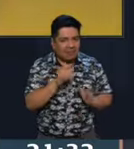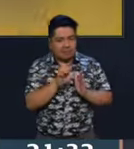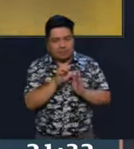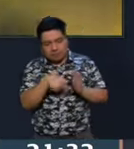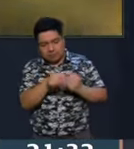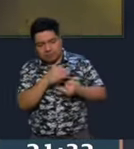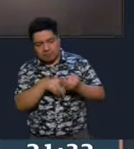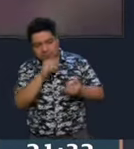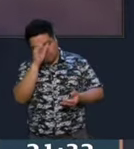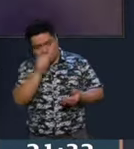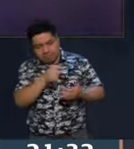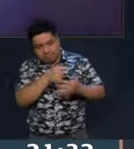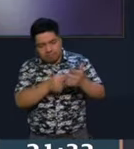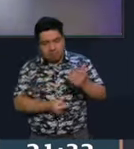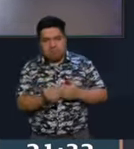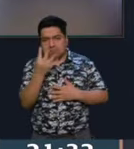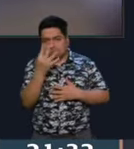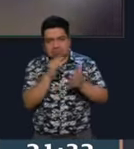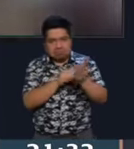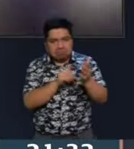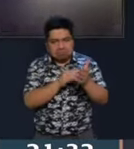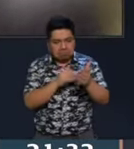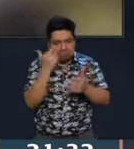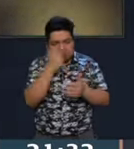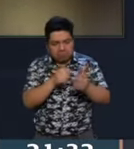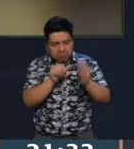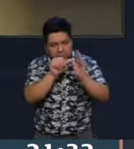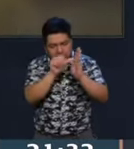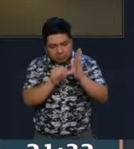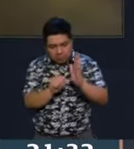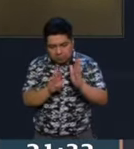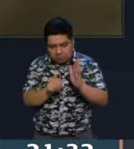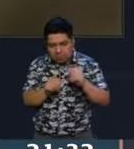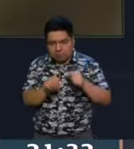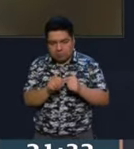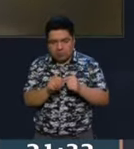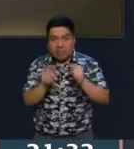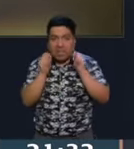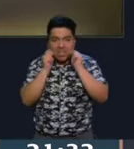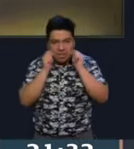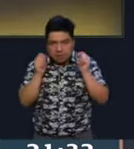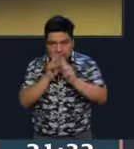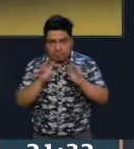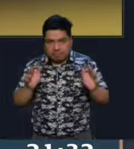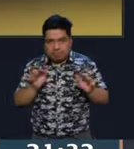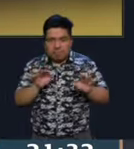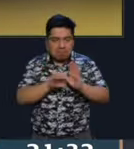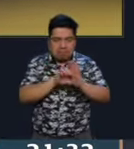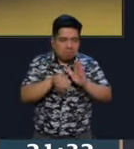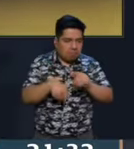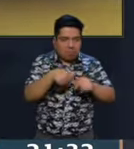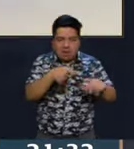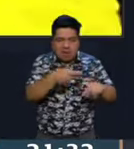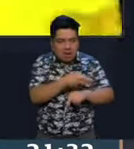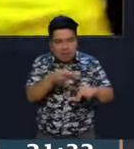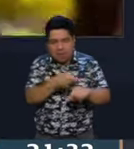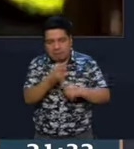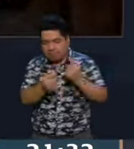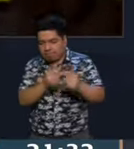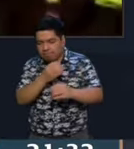convención, solo que los asesores de Daniel Noboa o son muy flojitos o muy malintencionados porque no leyeron esa misma convención, que además son 4 páginas, querido